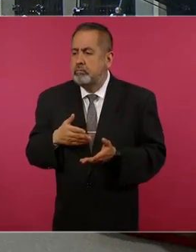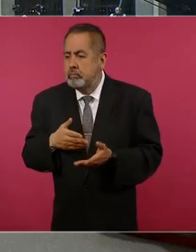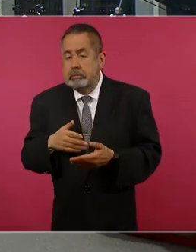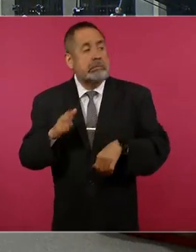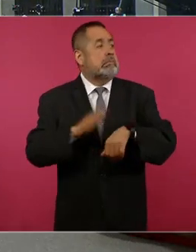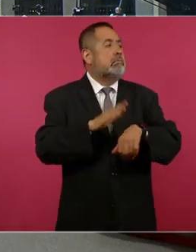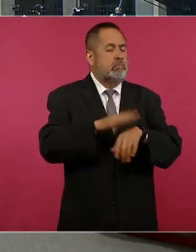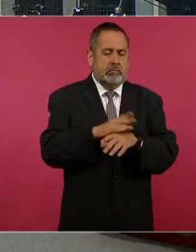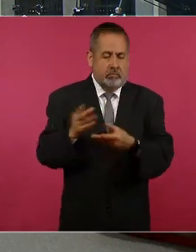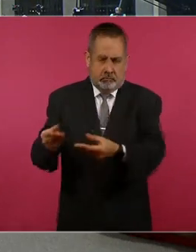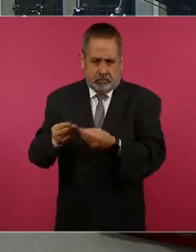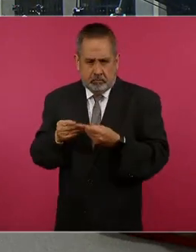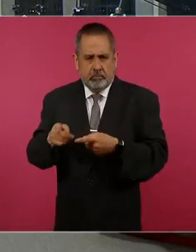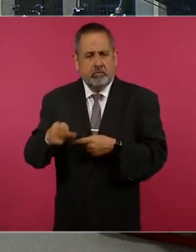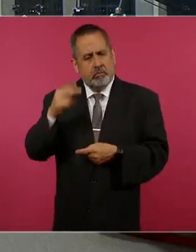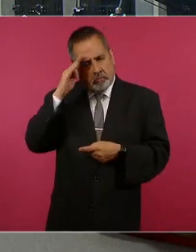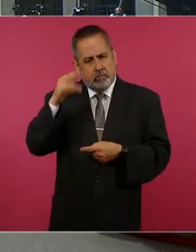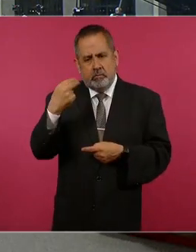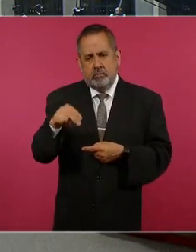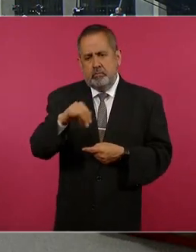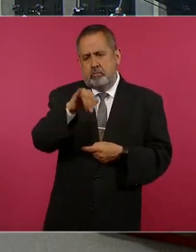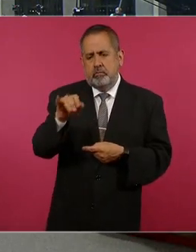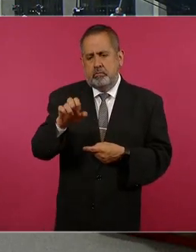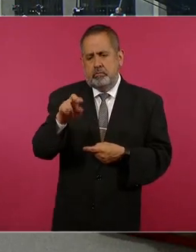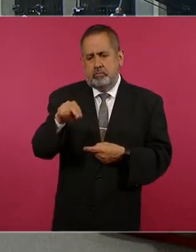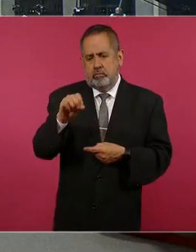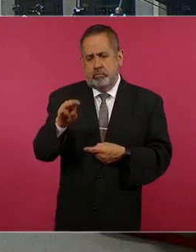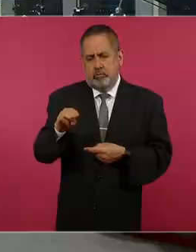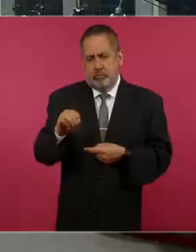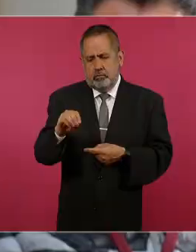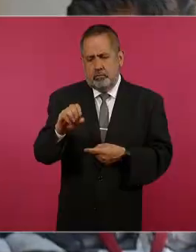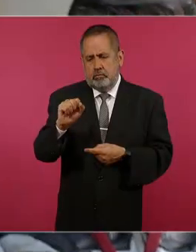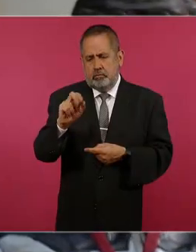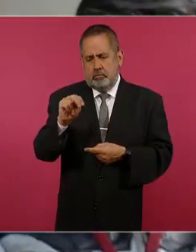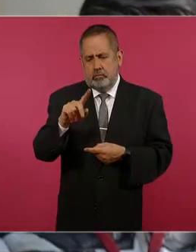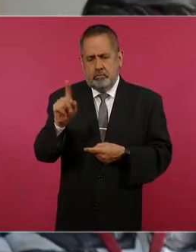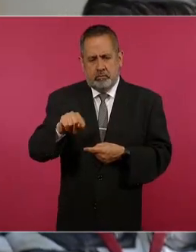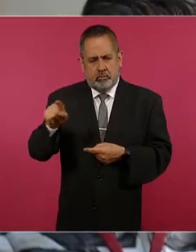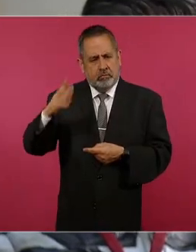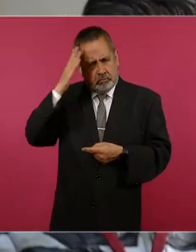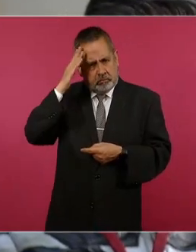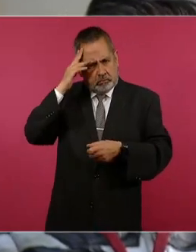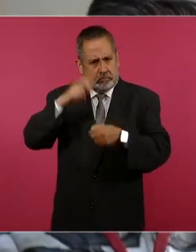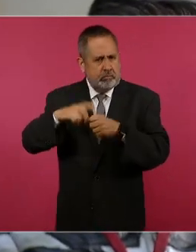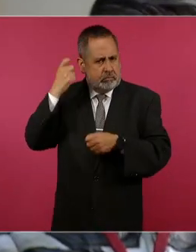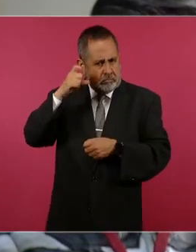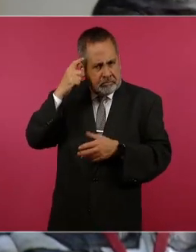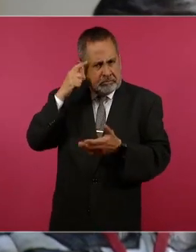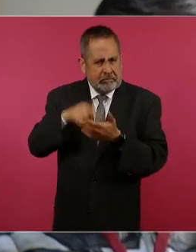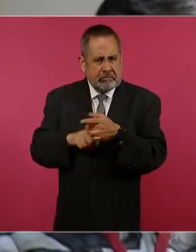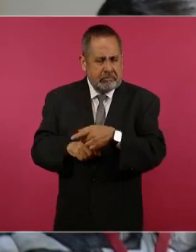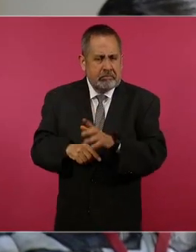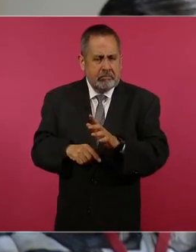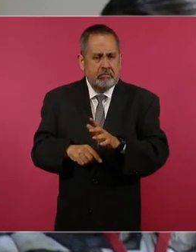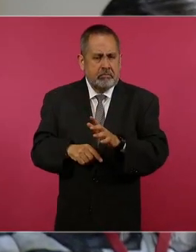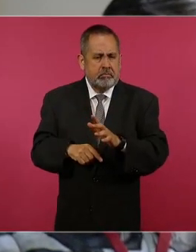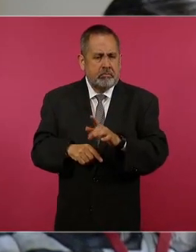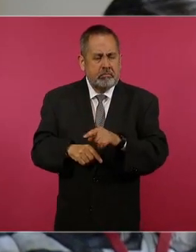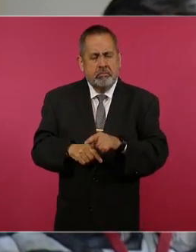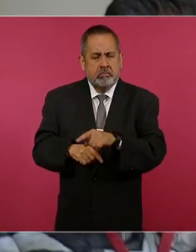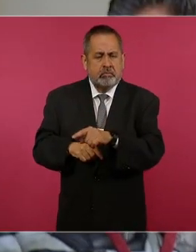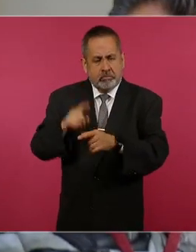considero… el señor se llama Jerónimo Sánchez Sáenz, es un dirigente en Querétaro, creo que sí